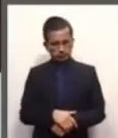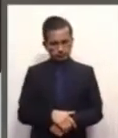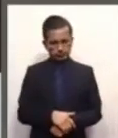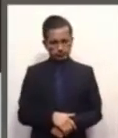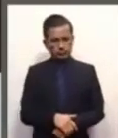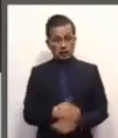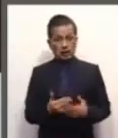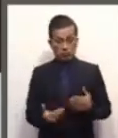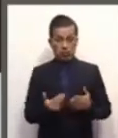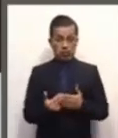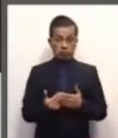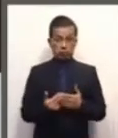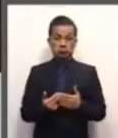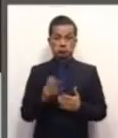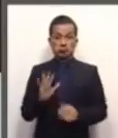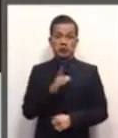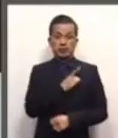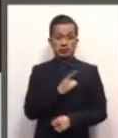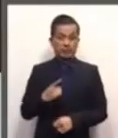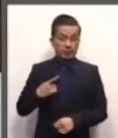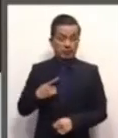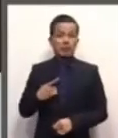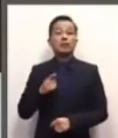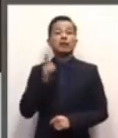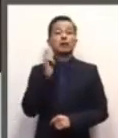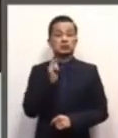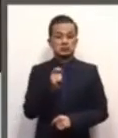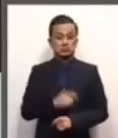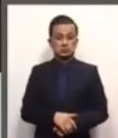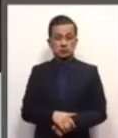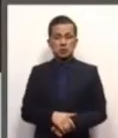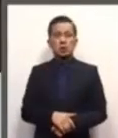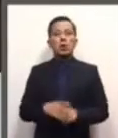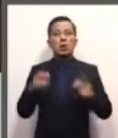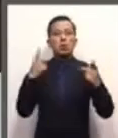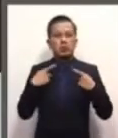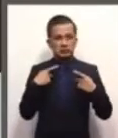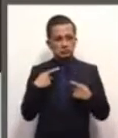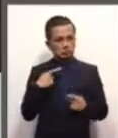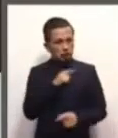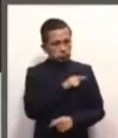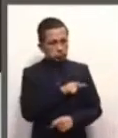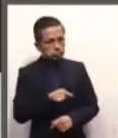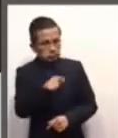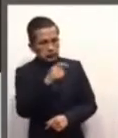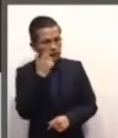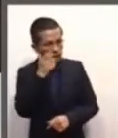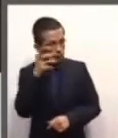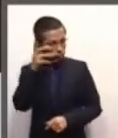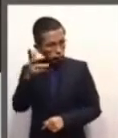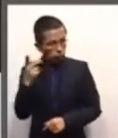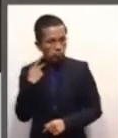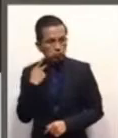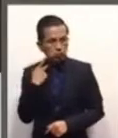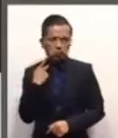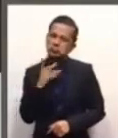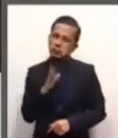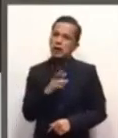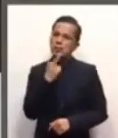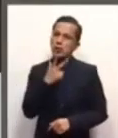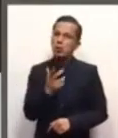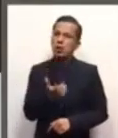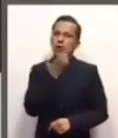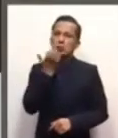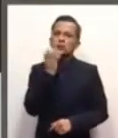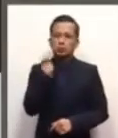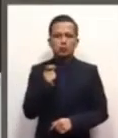momento de que todos y todas aquellas que se quieran dedicar a la política se vayan acostumbrando